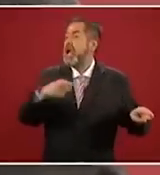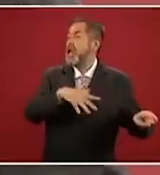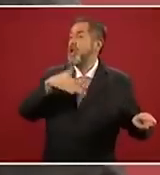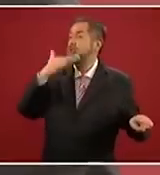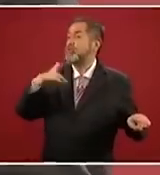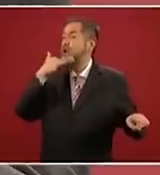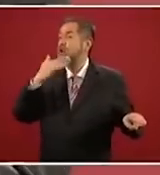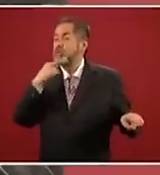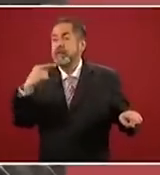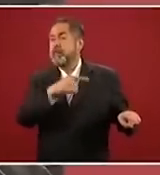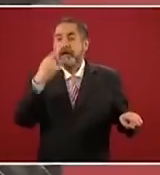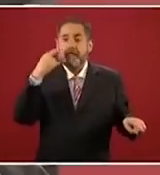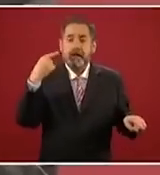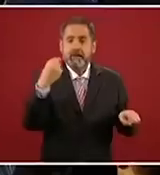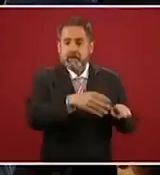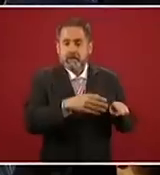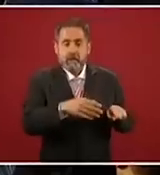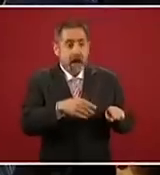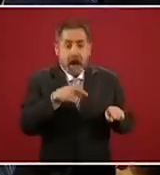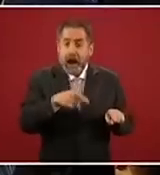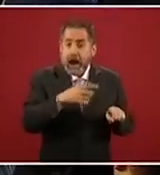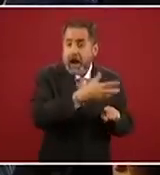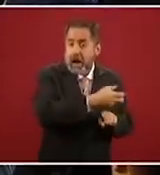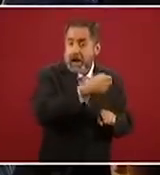y lo enjuician.